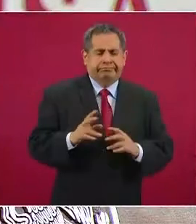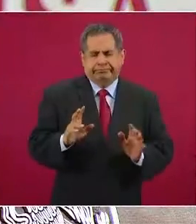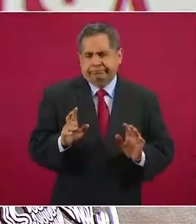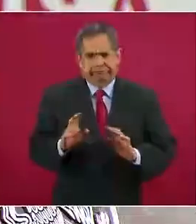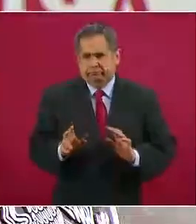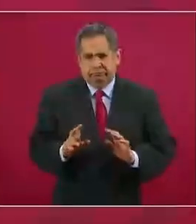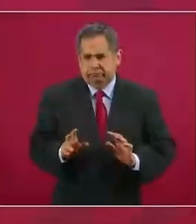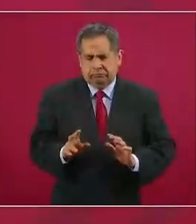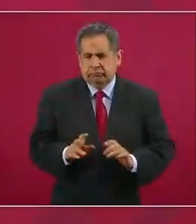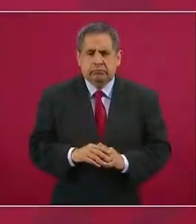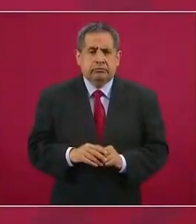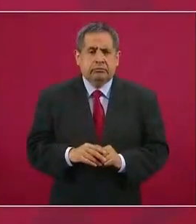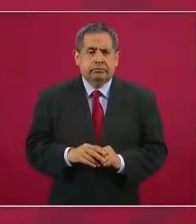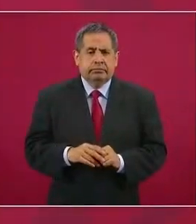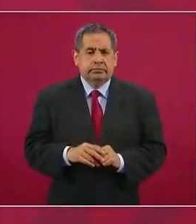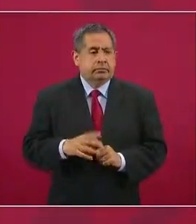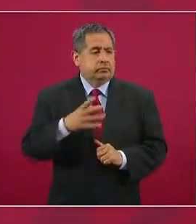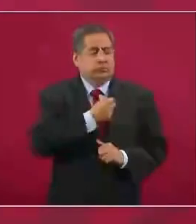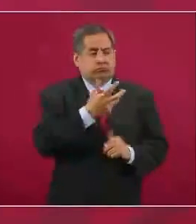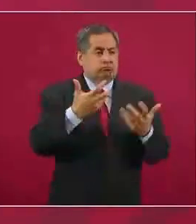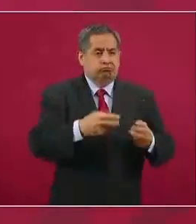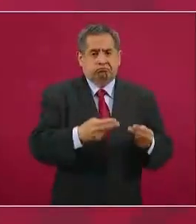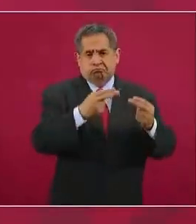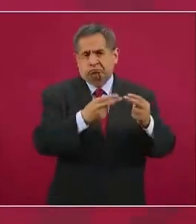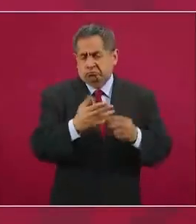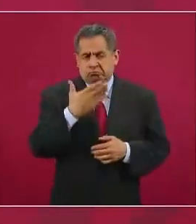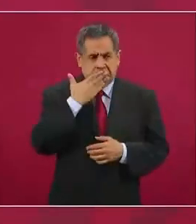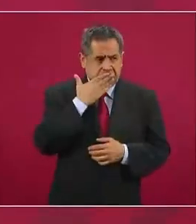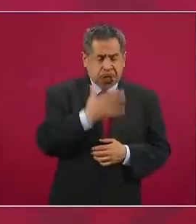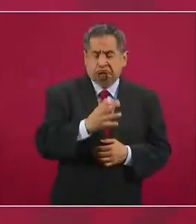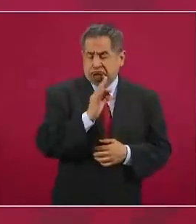Hay empresas muy buenas, ¿no?,